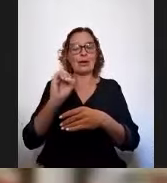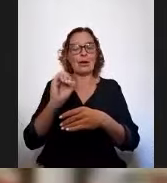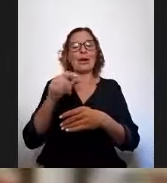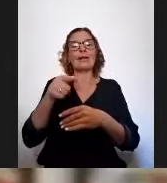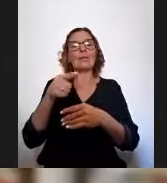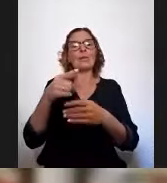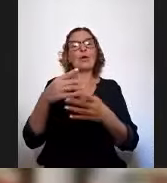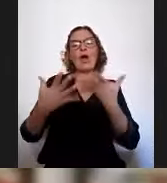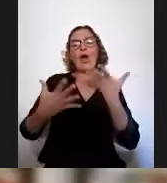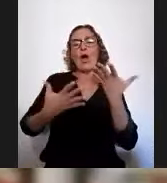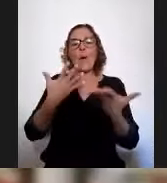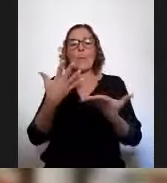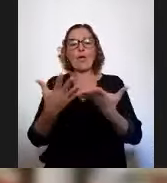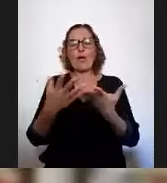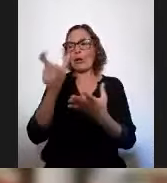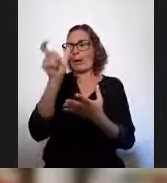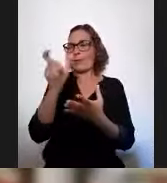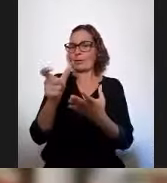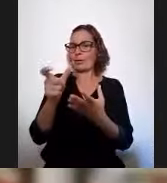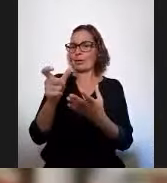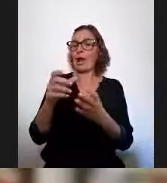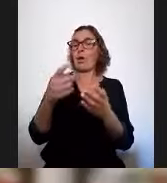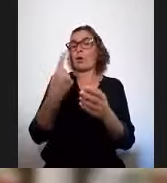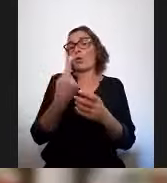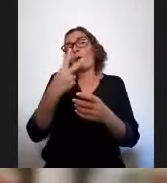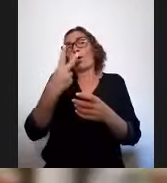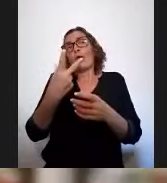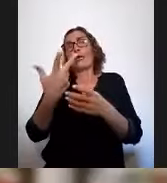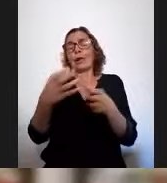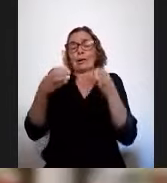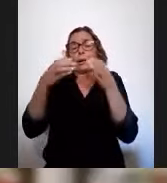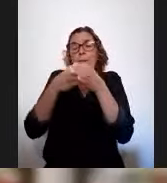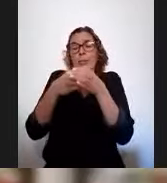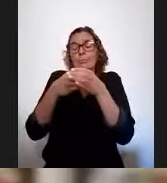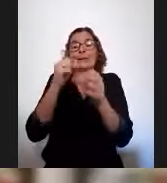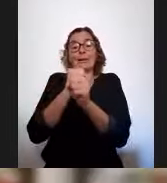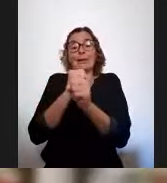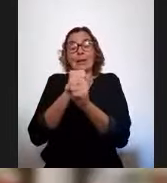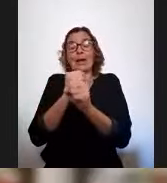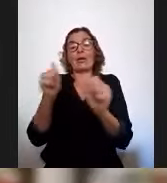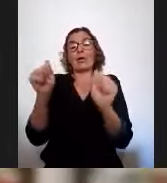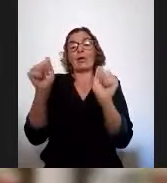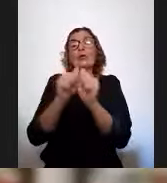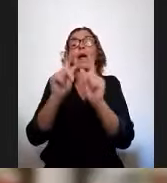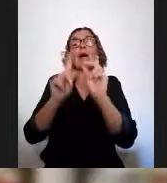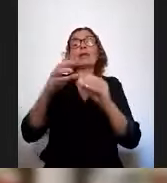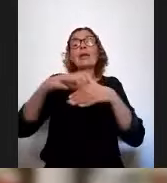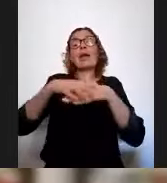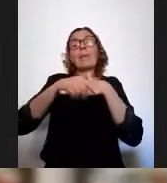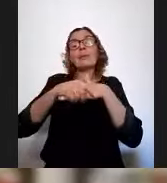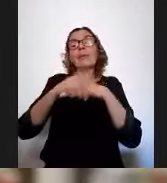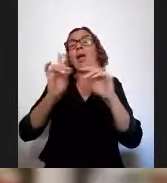persona, o las personas con las cuales vamos a trabajar. A veces son amigos, a veces no son amigos,